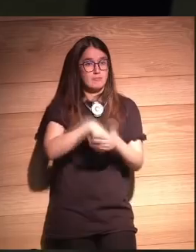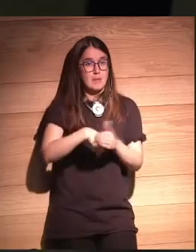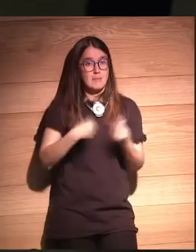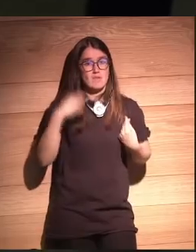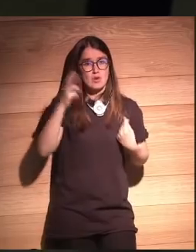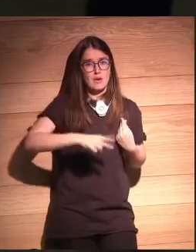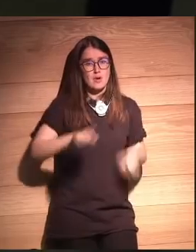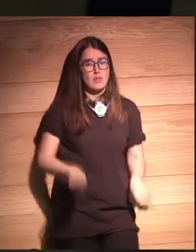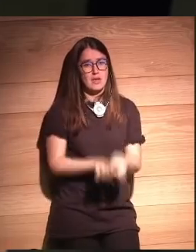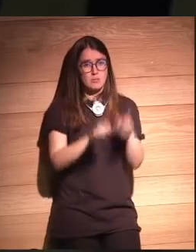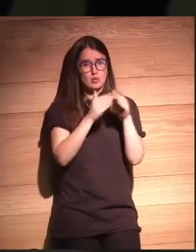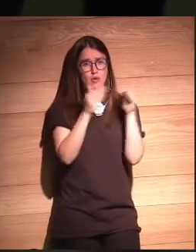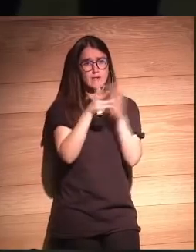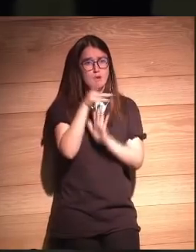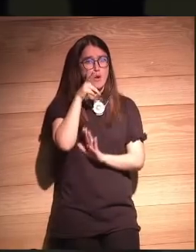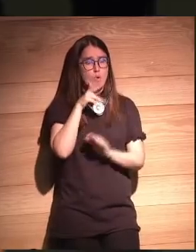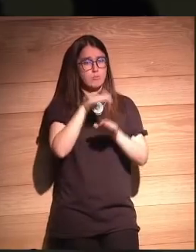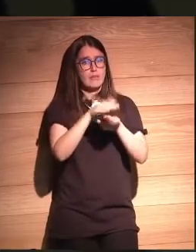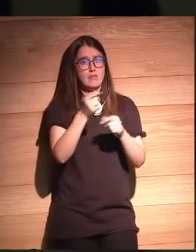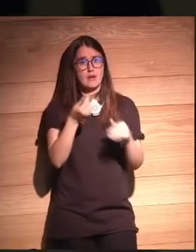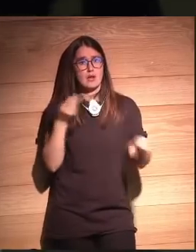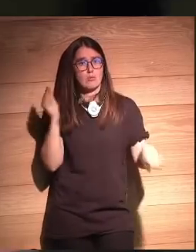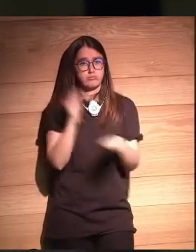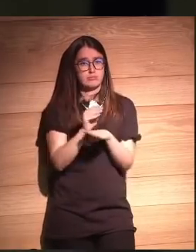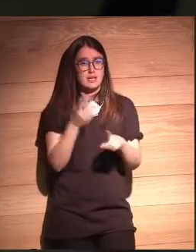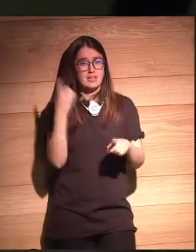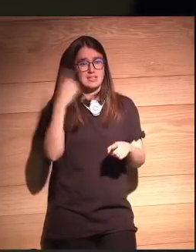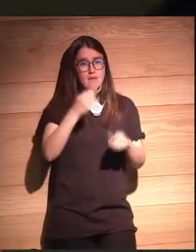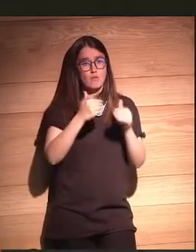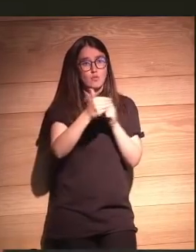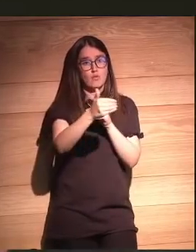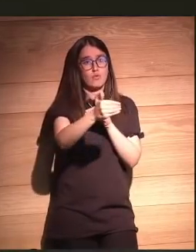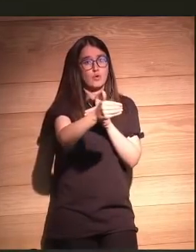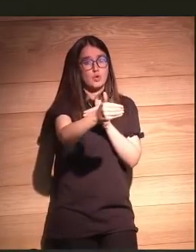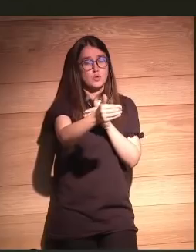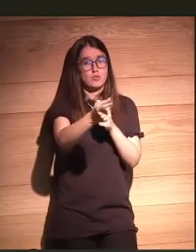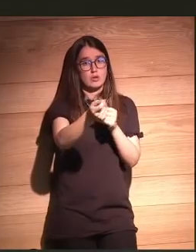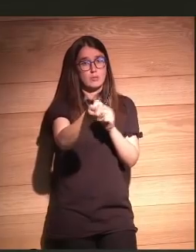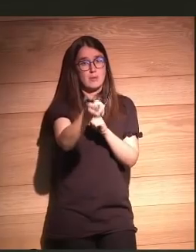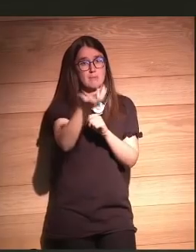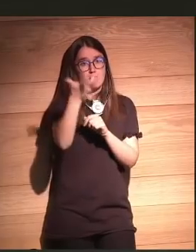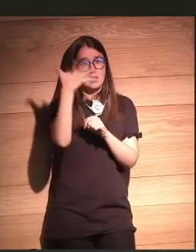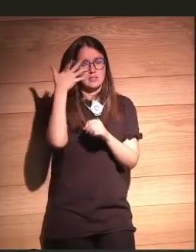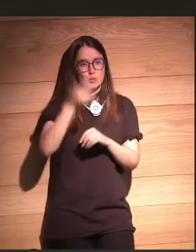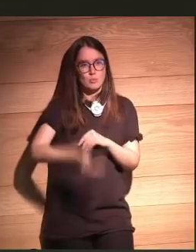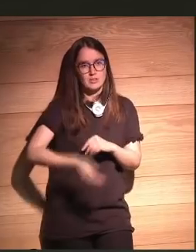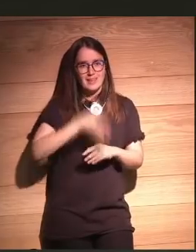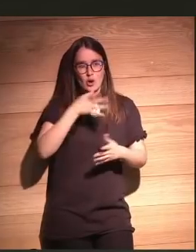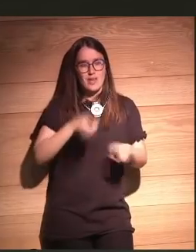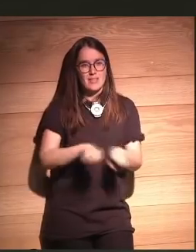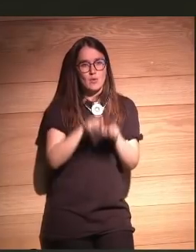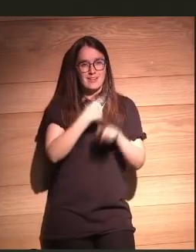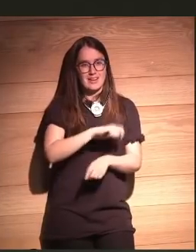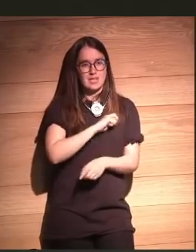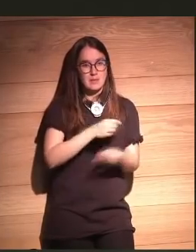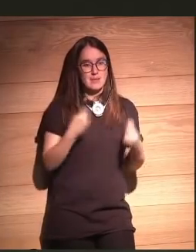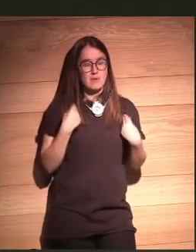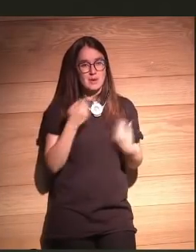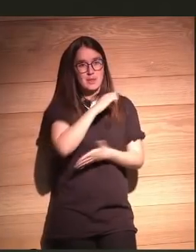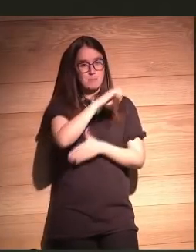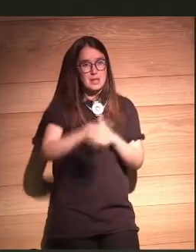pero da igual, porque son casas donde se puede aparcar el dinero y se sabe que se van a revalorizar con el paso del tiempo, que es lo que importa. Ahora da igual que en España haya vivienda